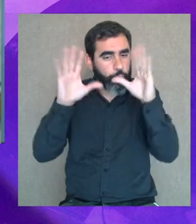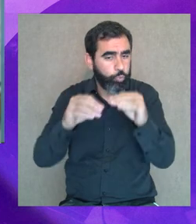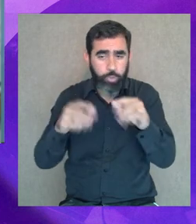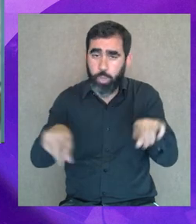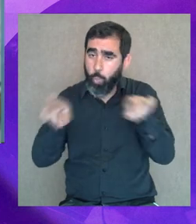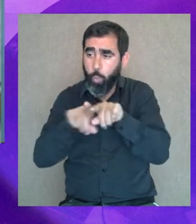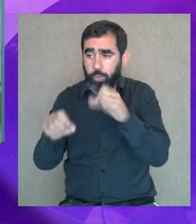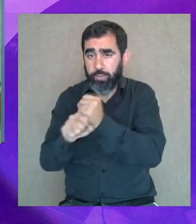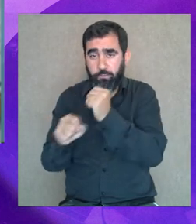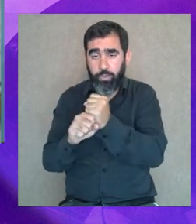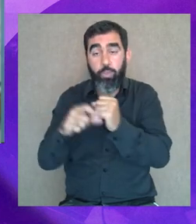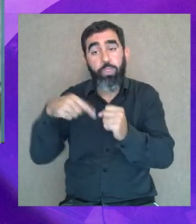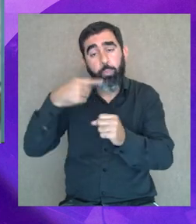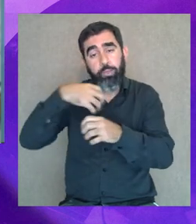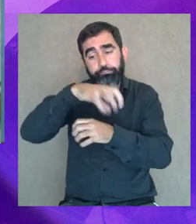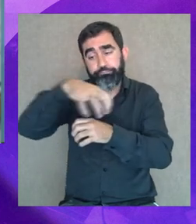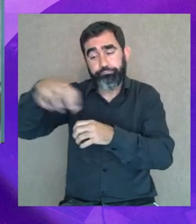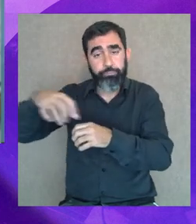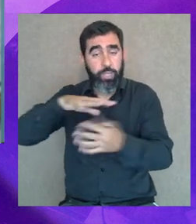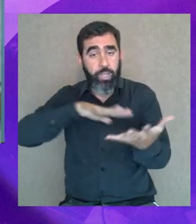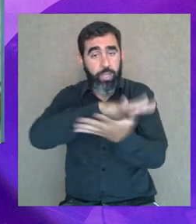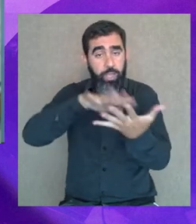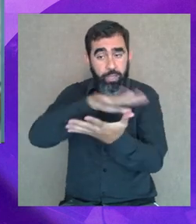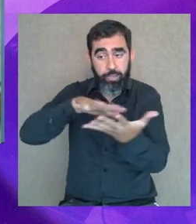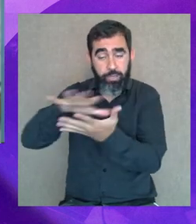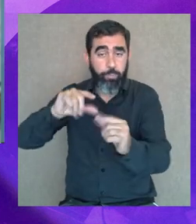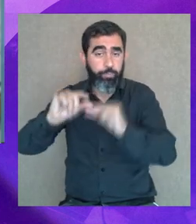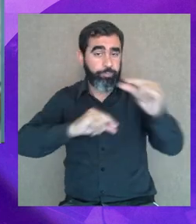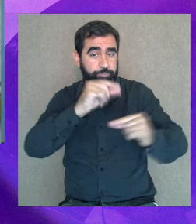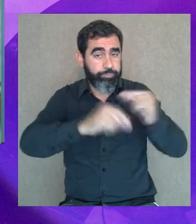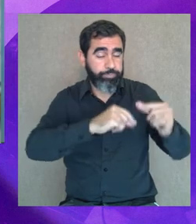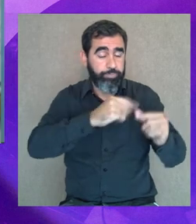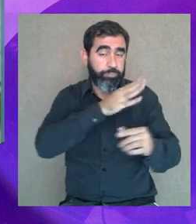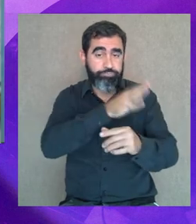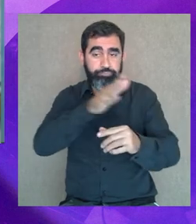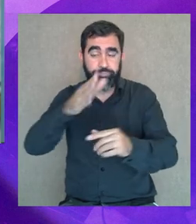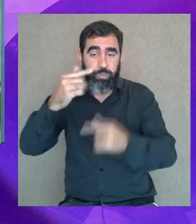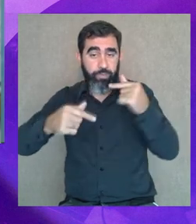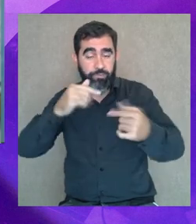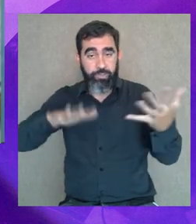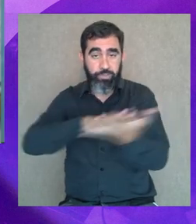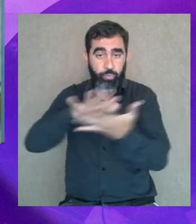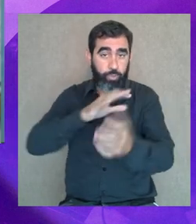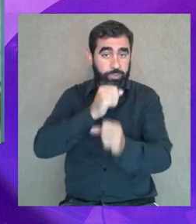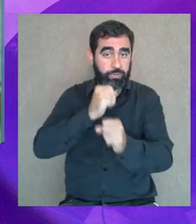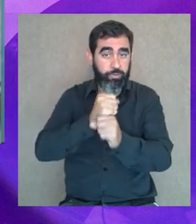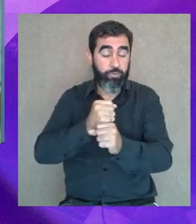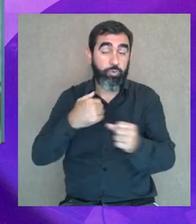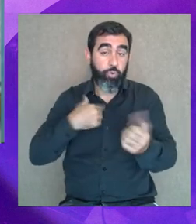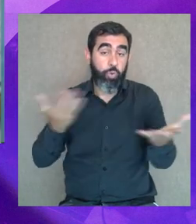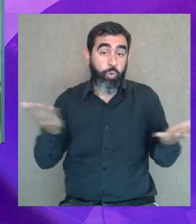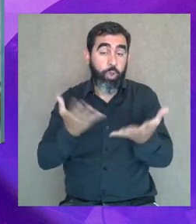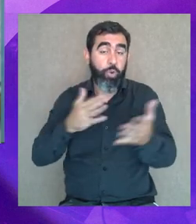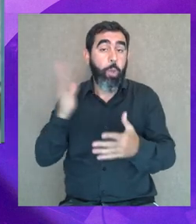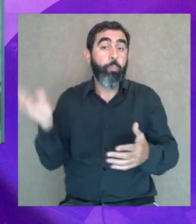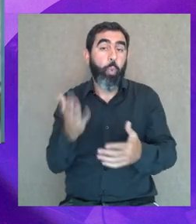todos y después se fue dividiendo en área haciendo y fuimos pasando por diferentes secciones y bueno ahora